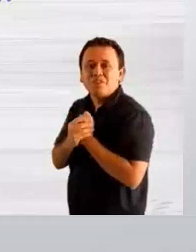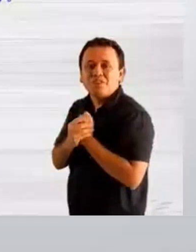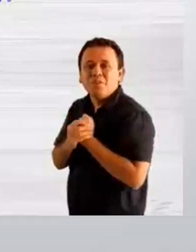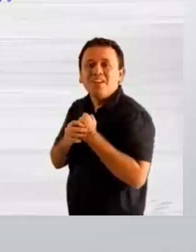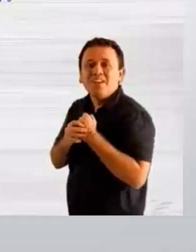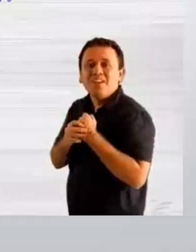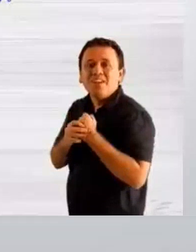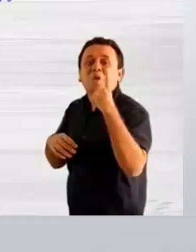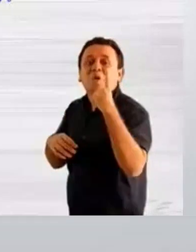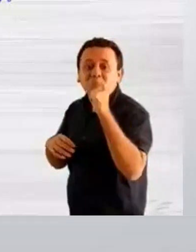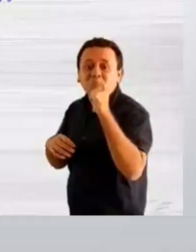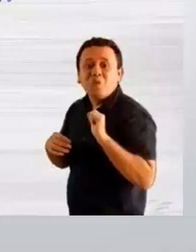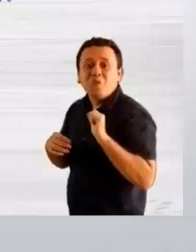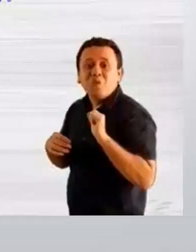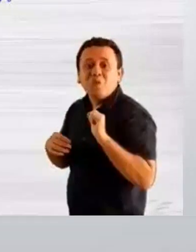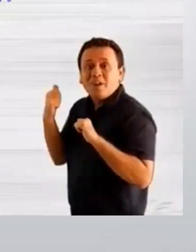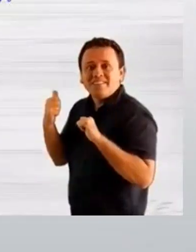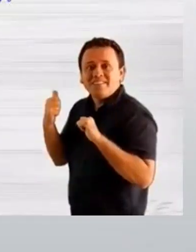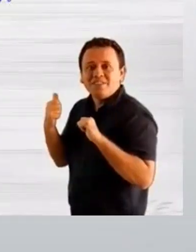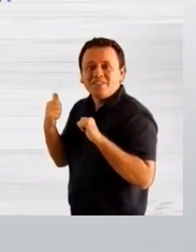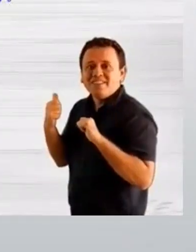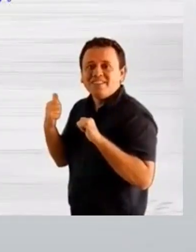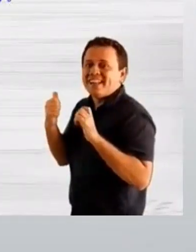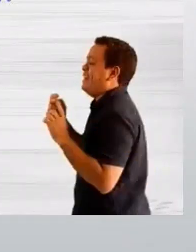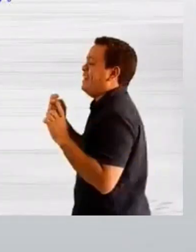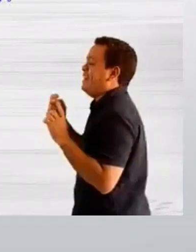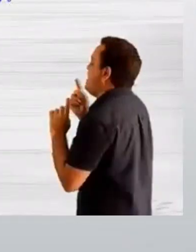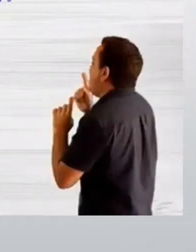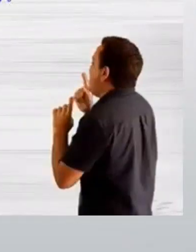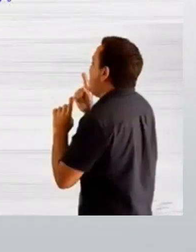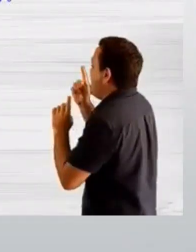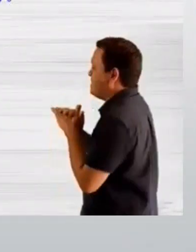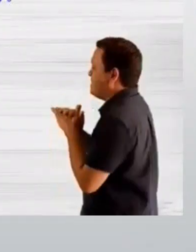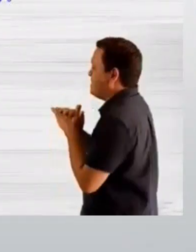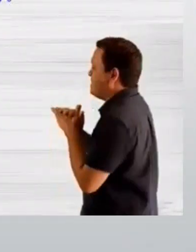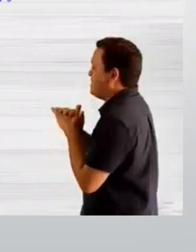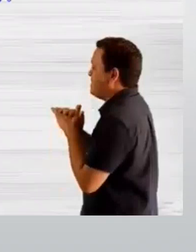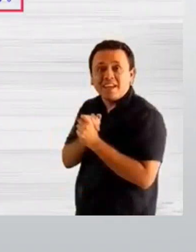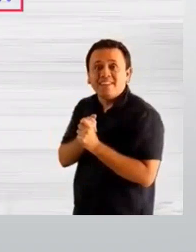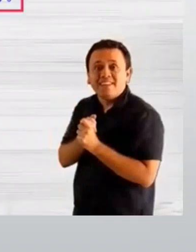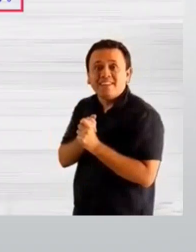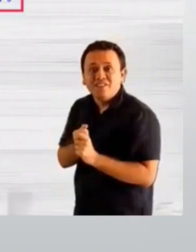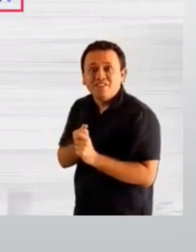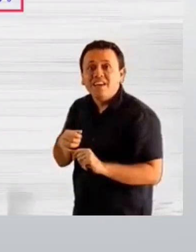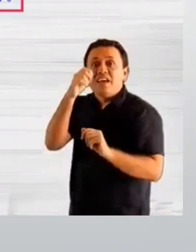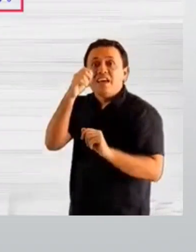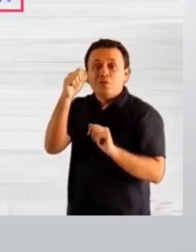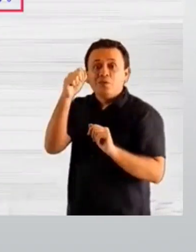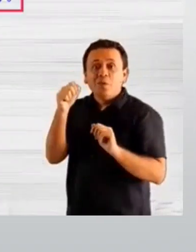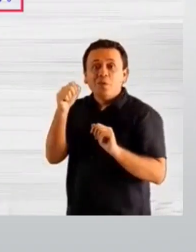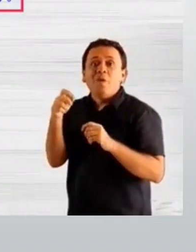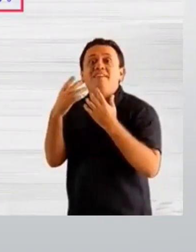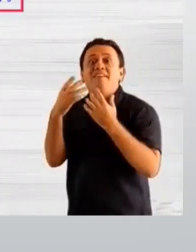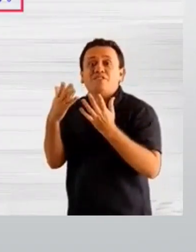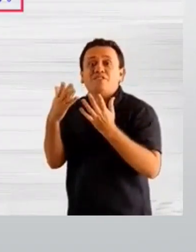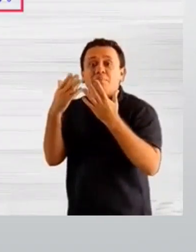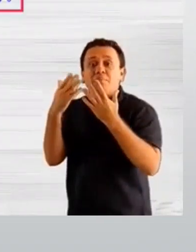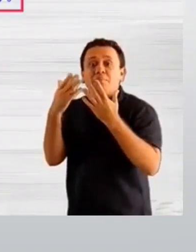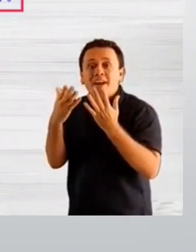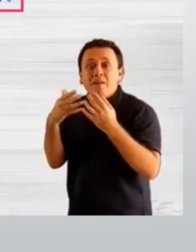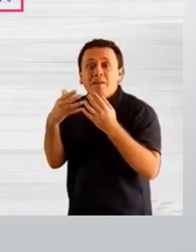metros por segundo. Luego de un segundo, ¿cuánto va a ser su velocidad? Ahí está, nos lo indica la aceleración. En un segundo,